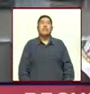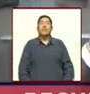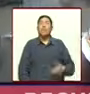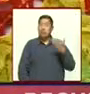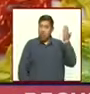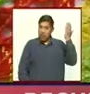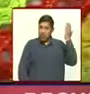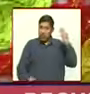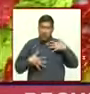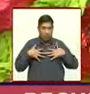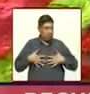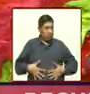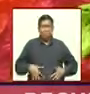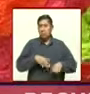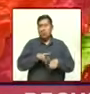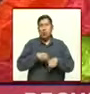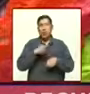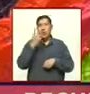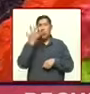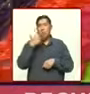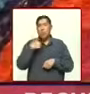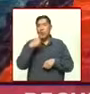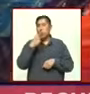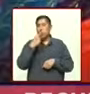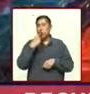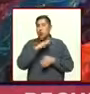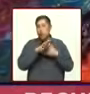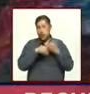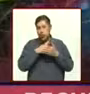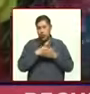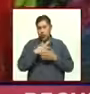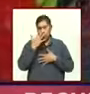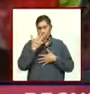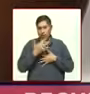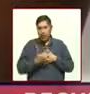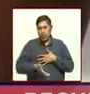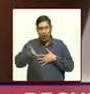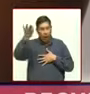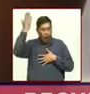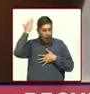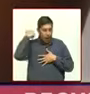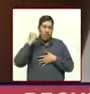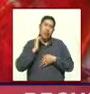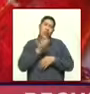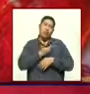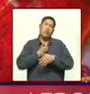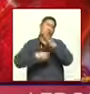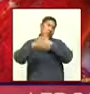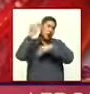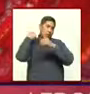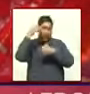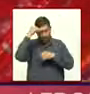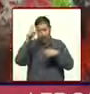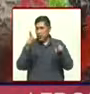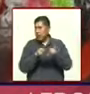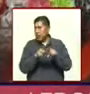Esta es la vestimenta típica, ¿no? Color rojo significa toda la sangre que fue derramada por nuestros ancestros, nuestros